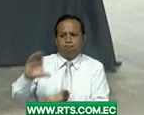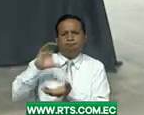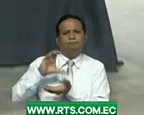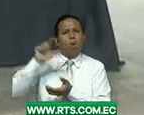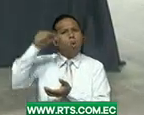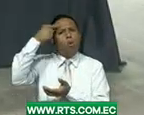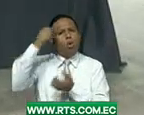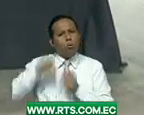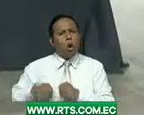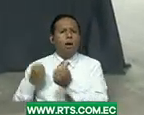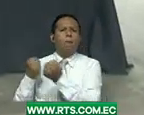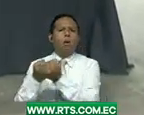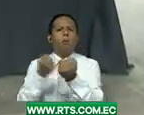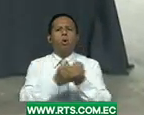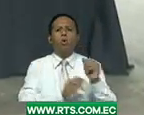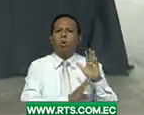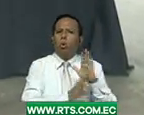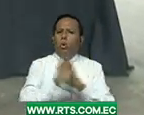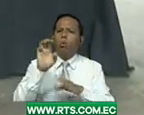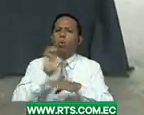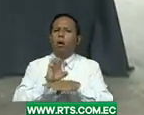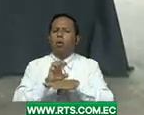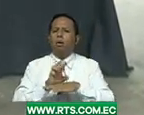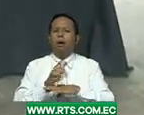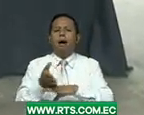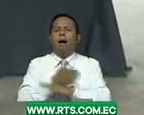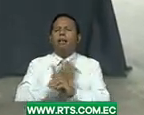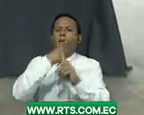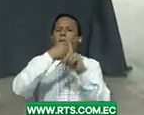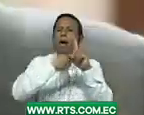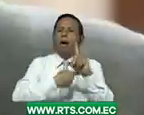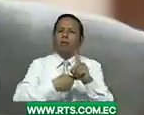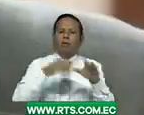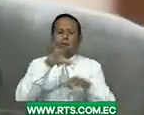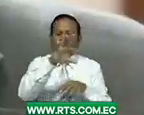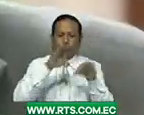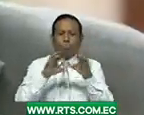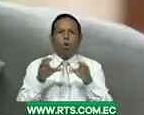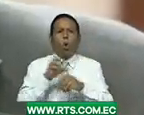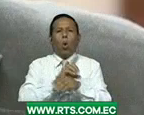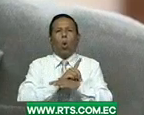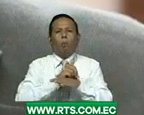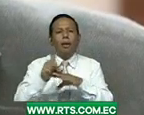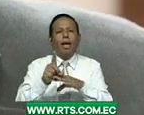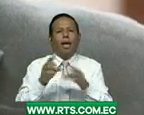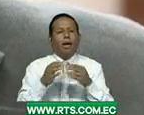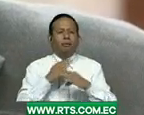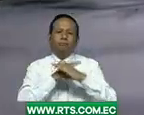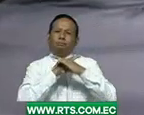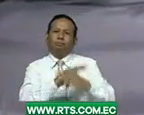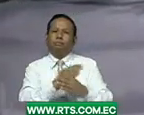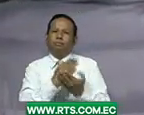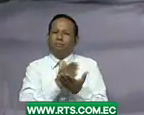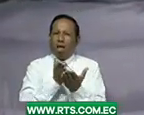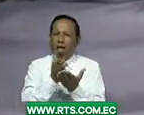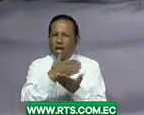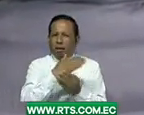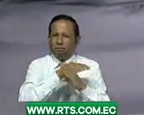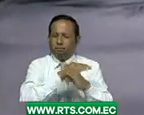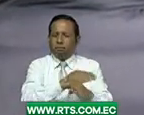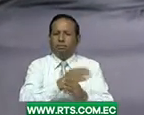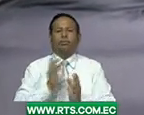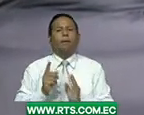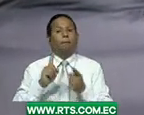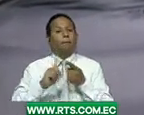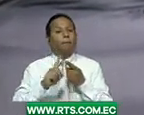país. Luego de un mes de haberse instalado el Comité Anticorrupción, se conformaron 5 mesas de trabajo. La primera tratará el tema